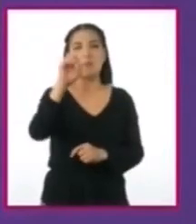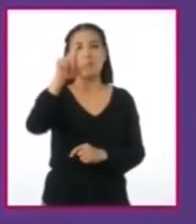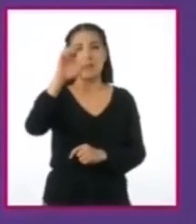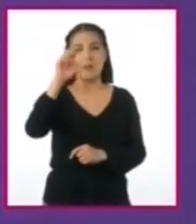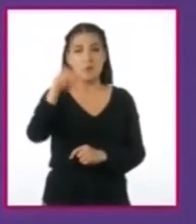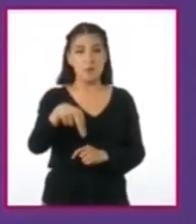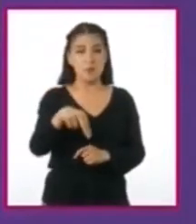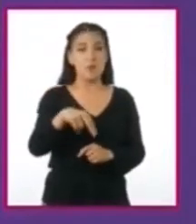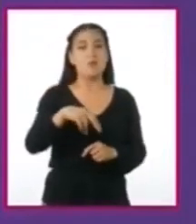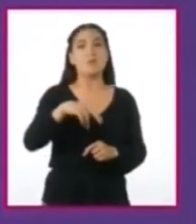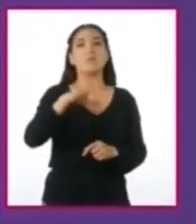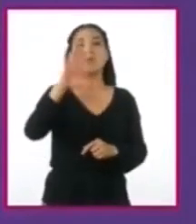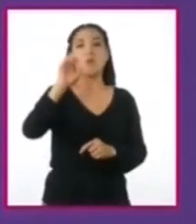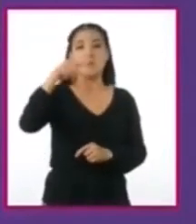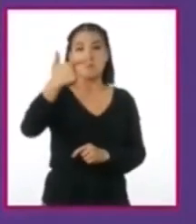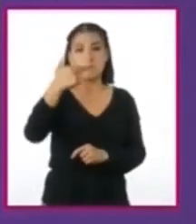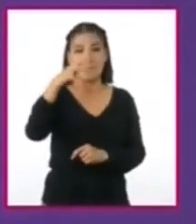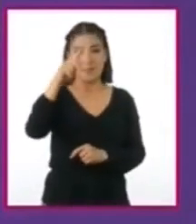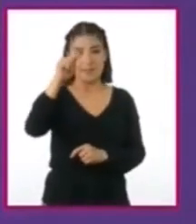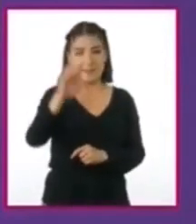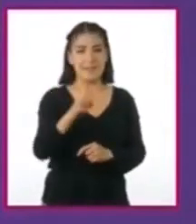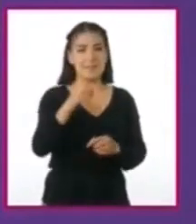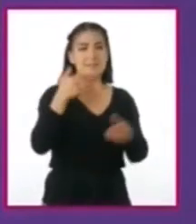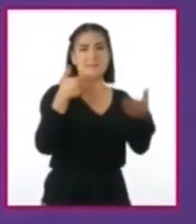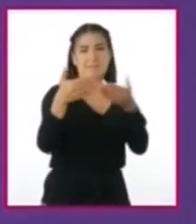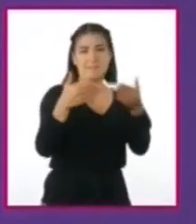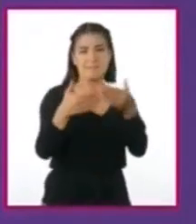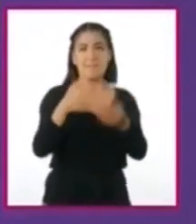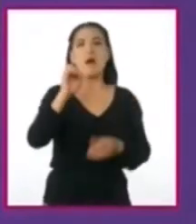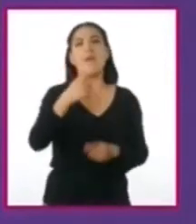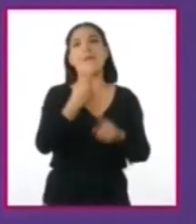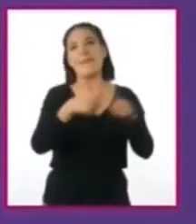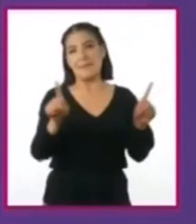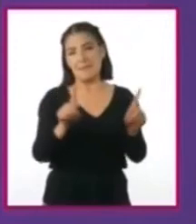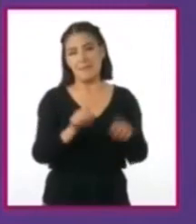¿Congruente, semejante o diferente?